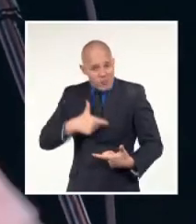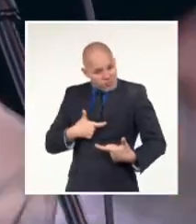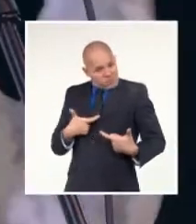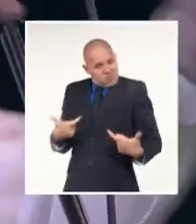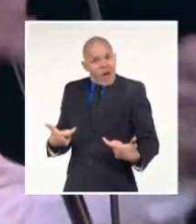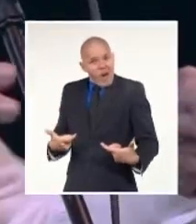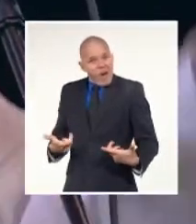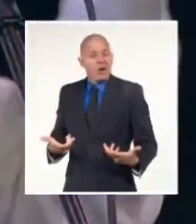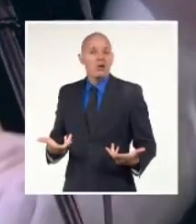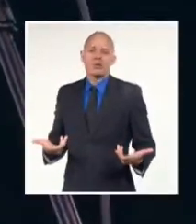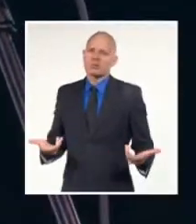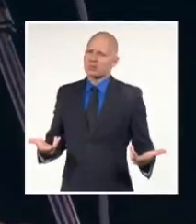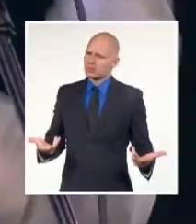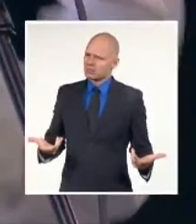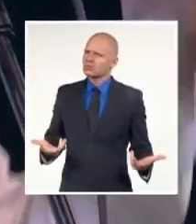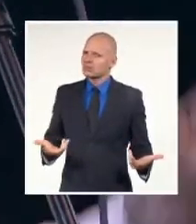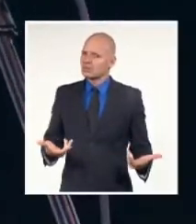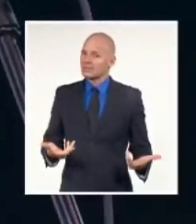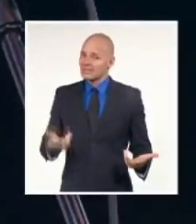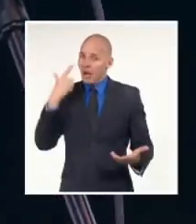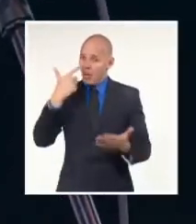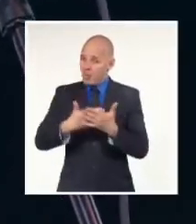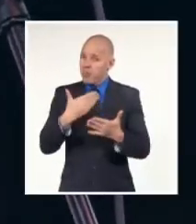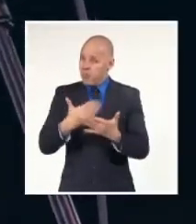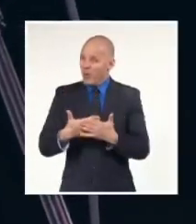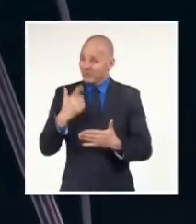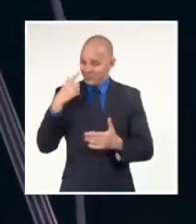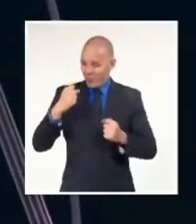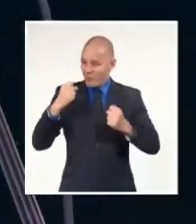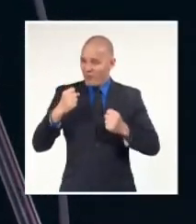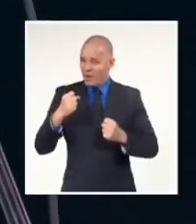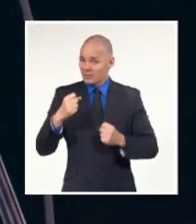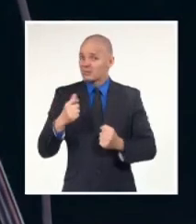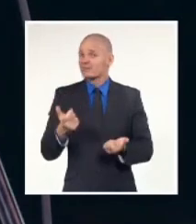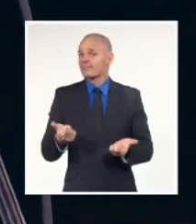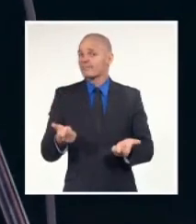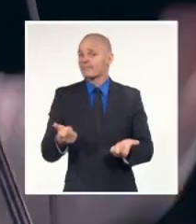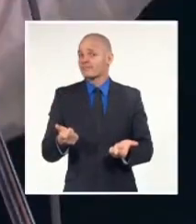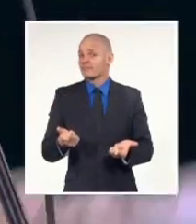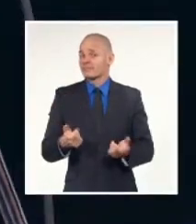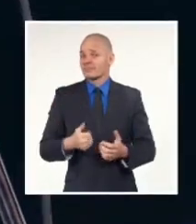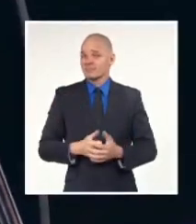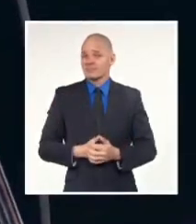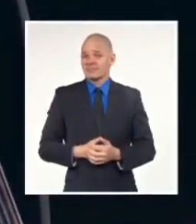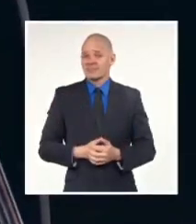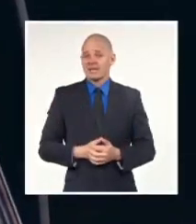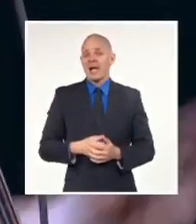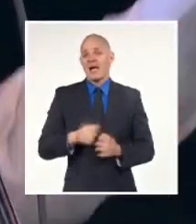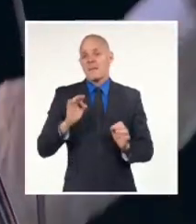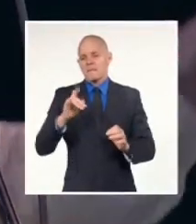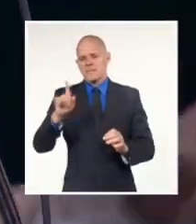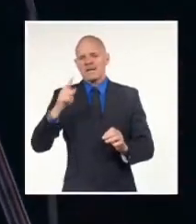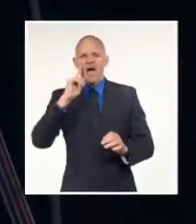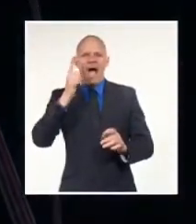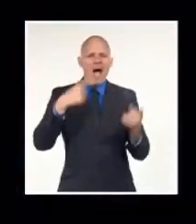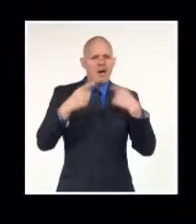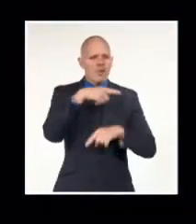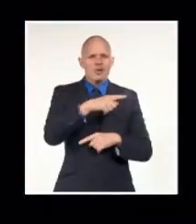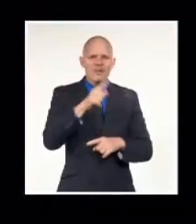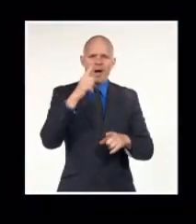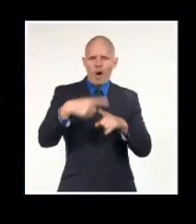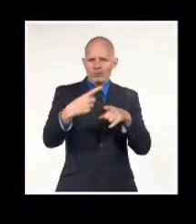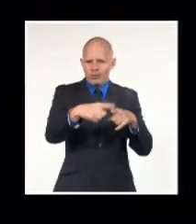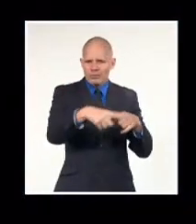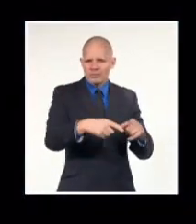Demostrando las agallas a muchos pantalones le falta. Sobre todo en el capitolito ese de politiqueo, engañoso.